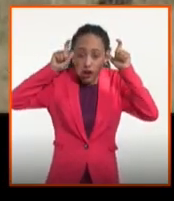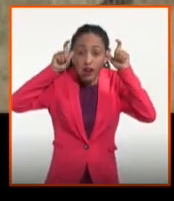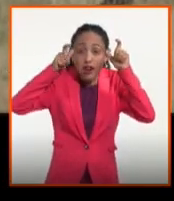se encuentra